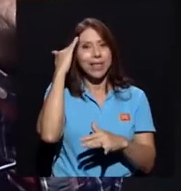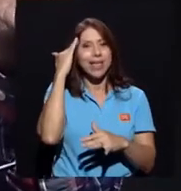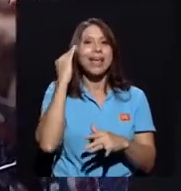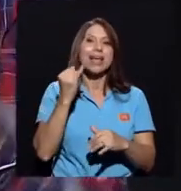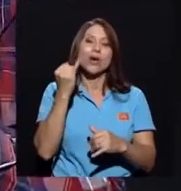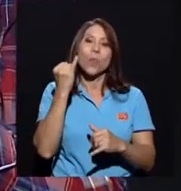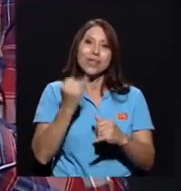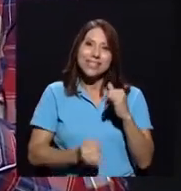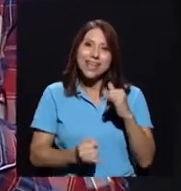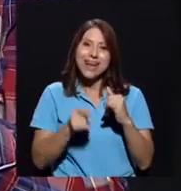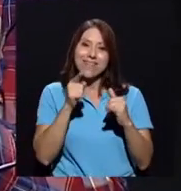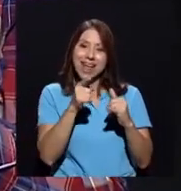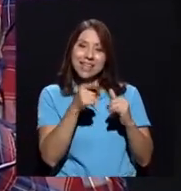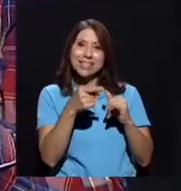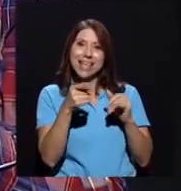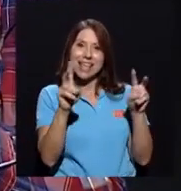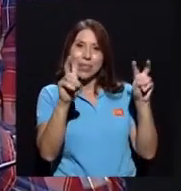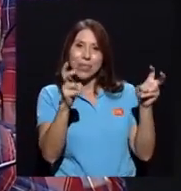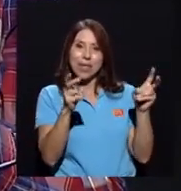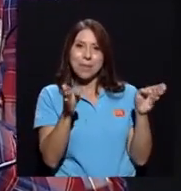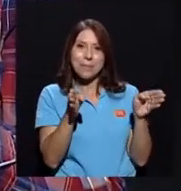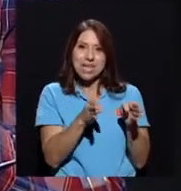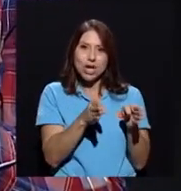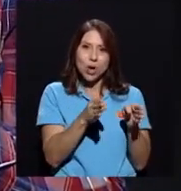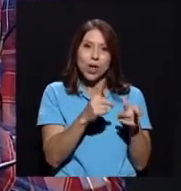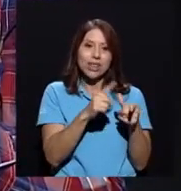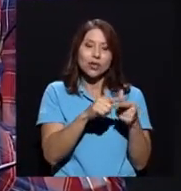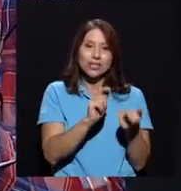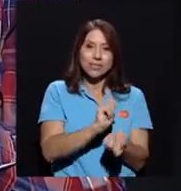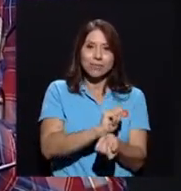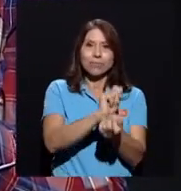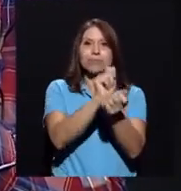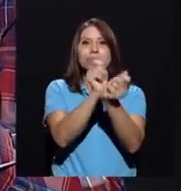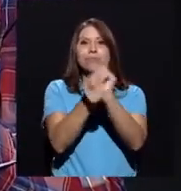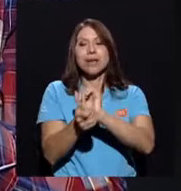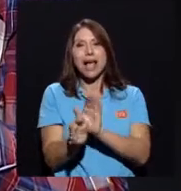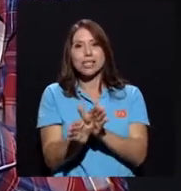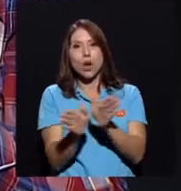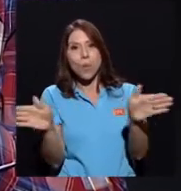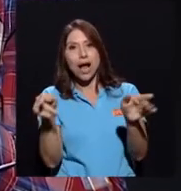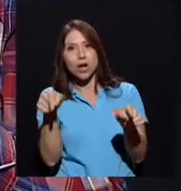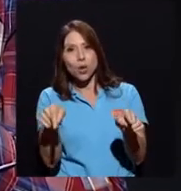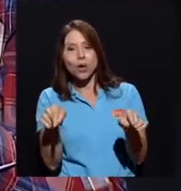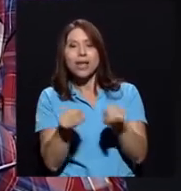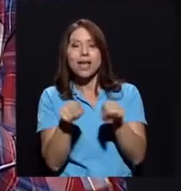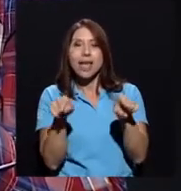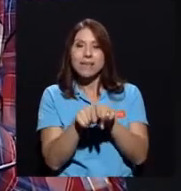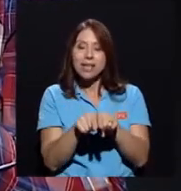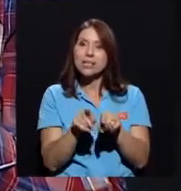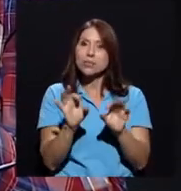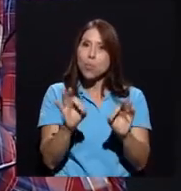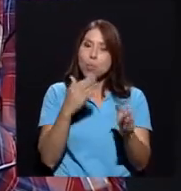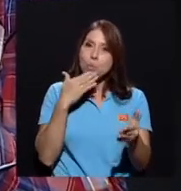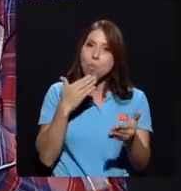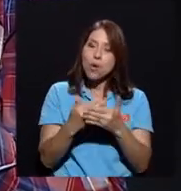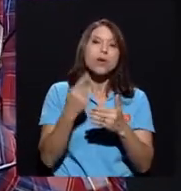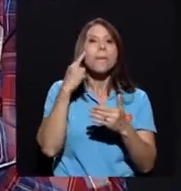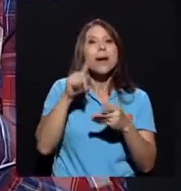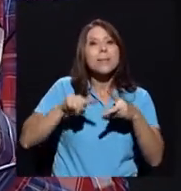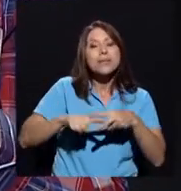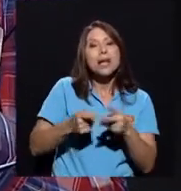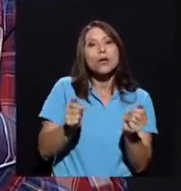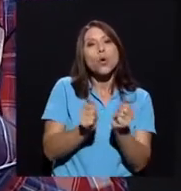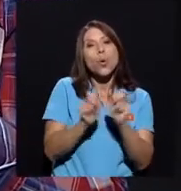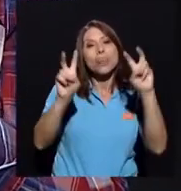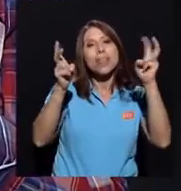este capítulo micro hacemos una transición hacia lo macro que además es muy rica me parece en el curso que centrarme a los temas de la pobreza